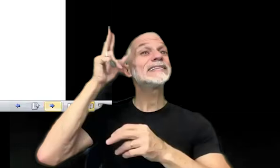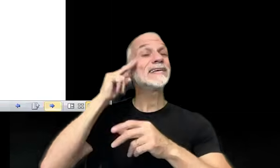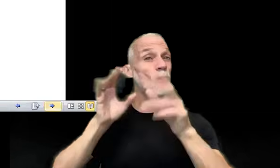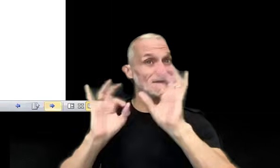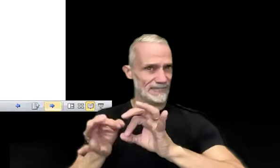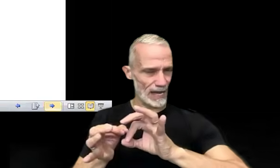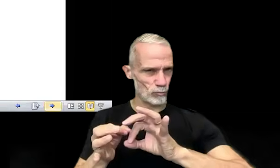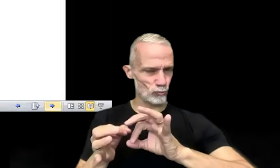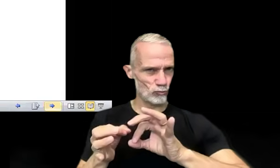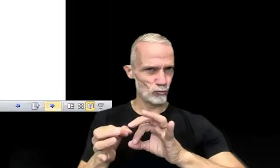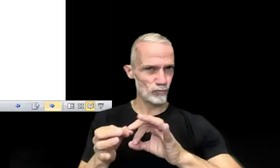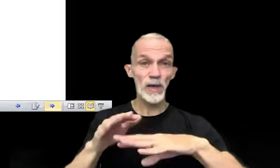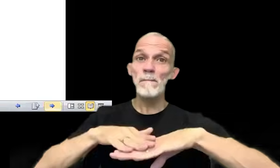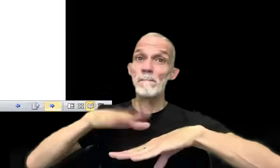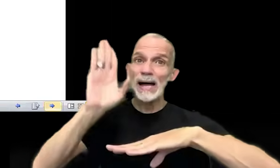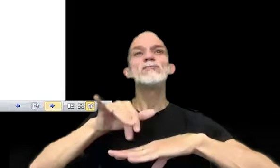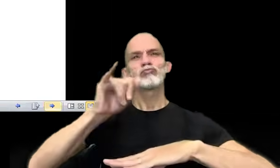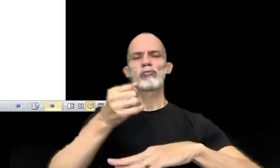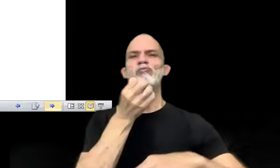292.994.964,89.